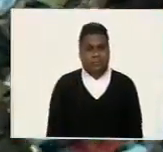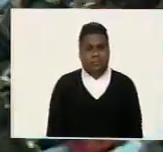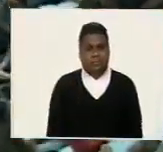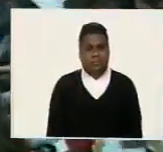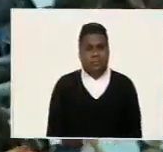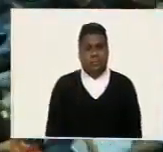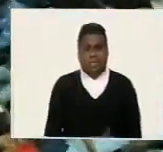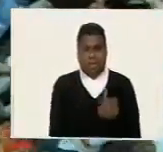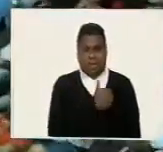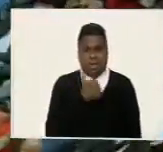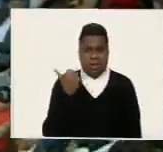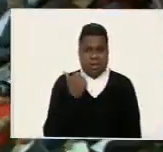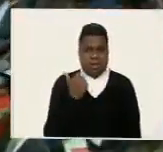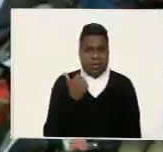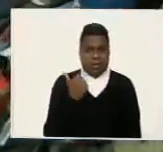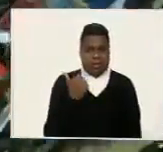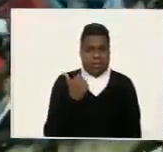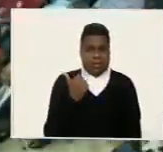Ellos,